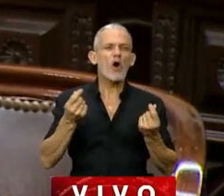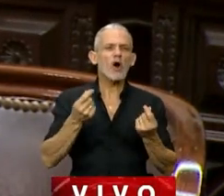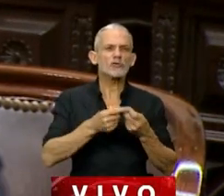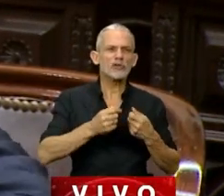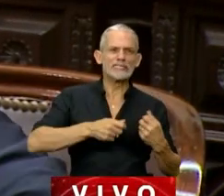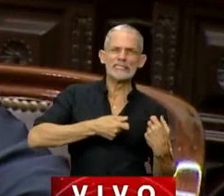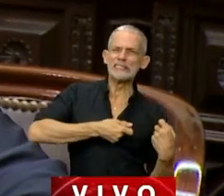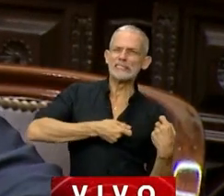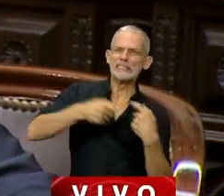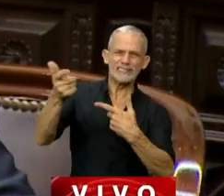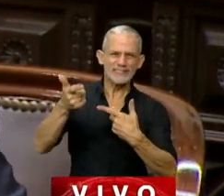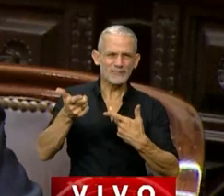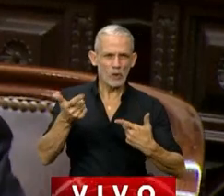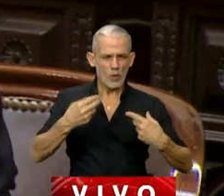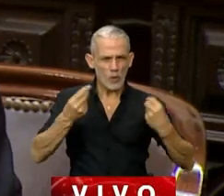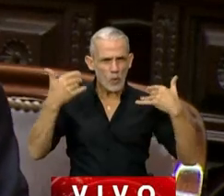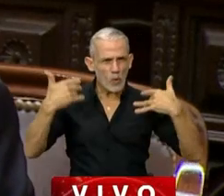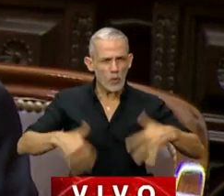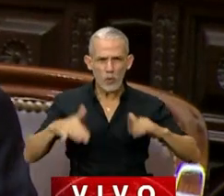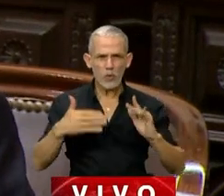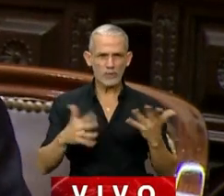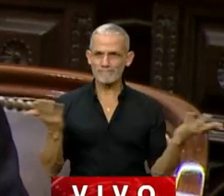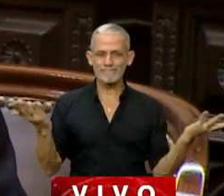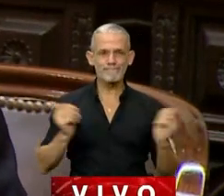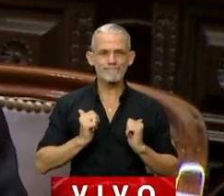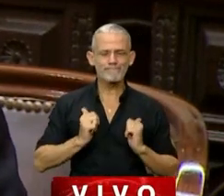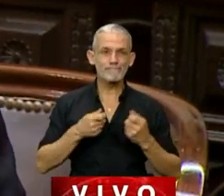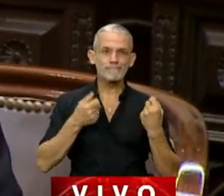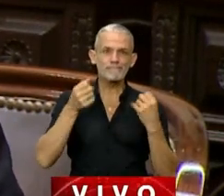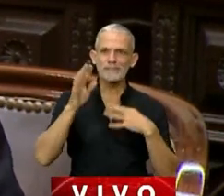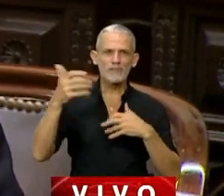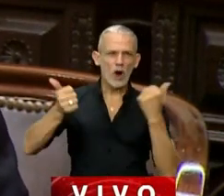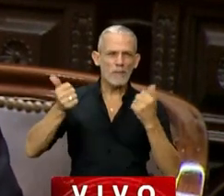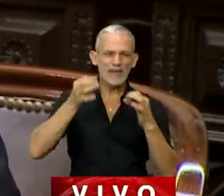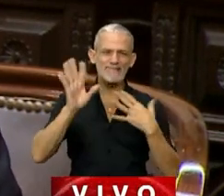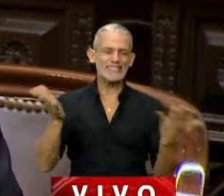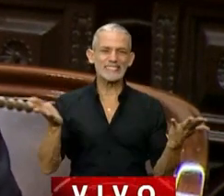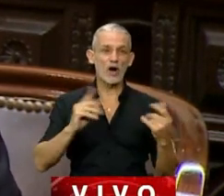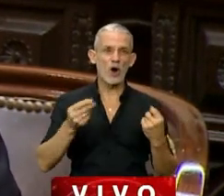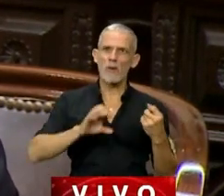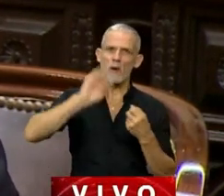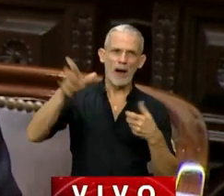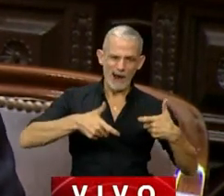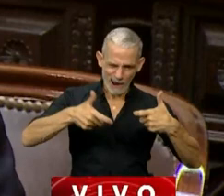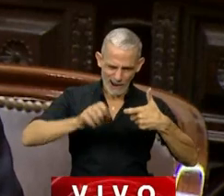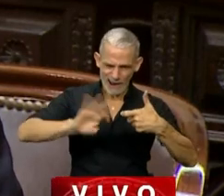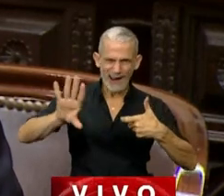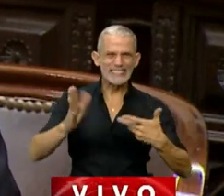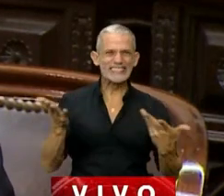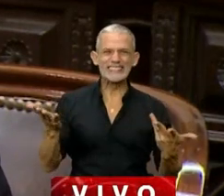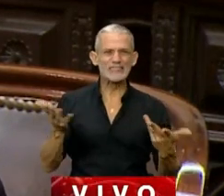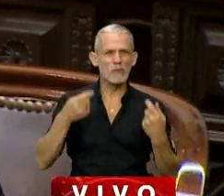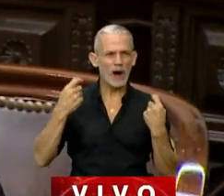de transporte de ese gas y de ese petróleo muchas veces los deja fuera de mercado para poder competir y para poder abastecer al resto de la